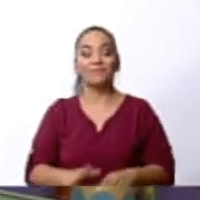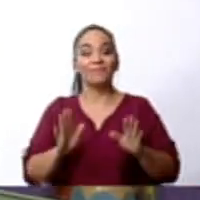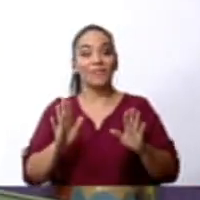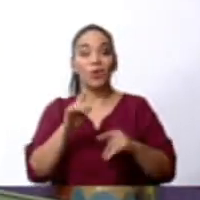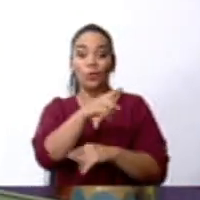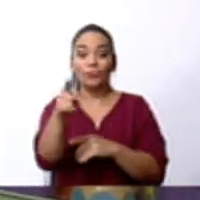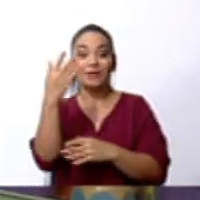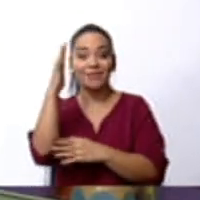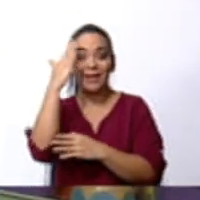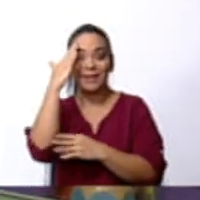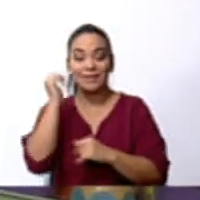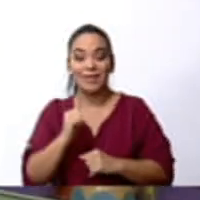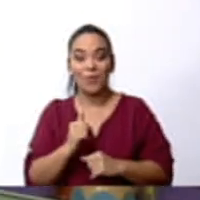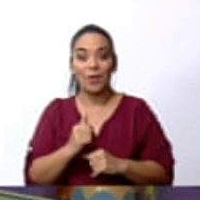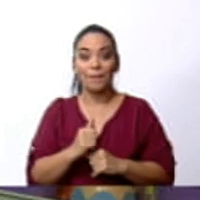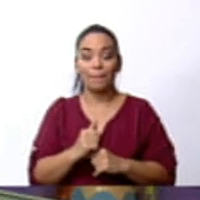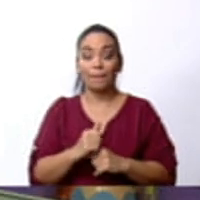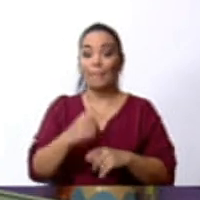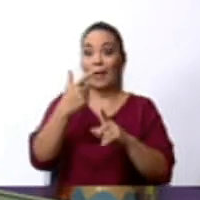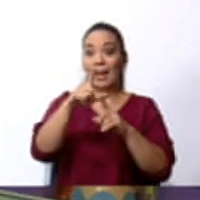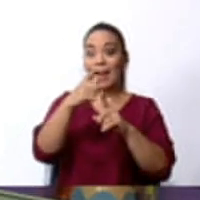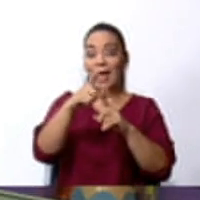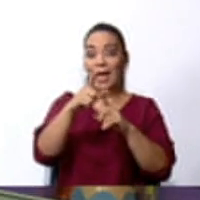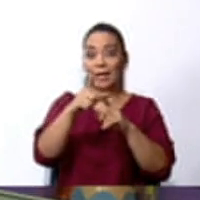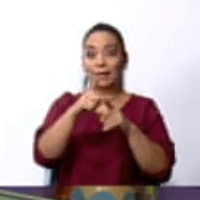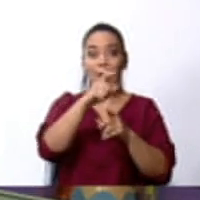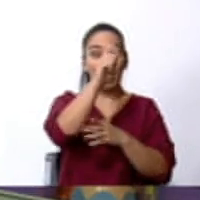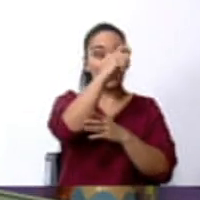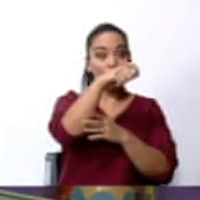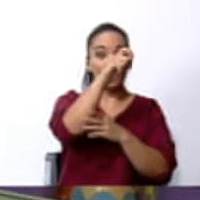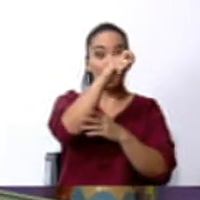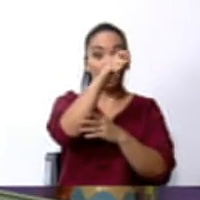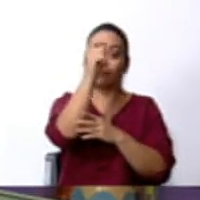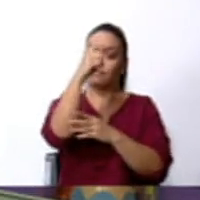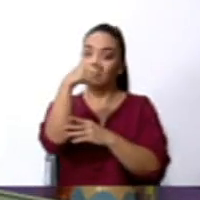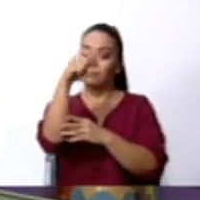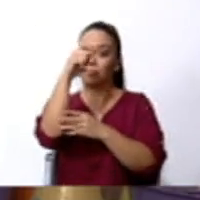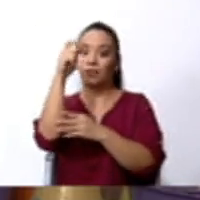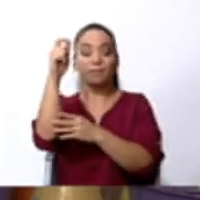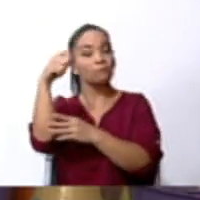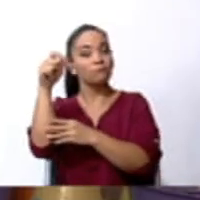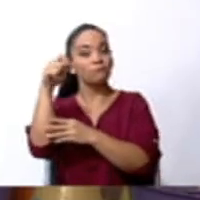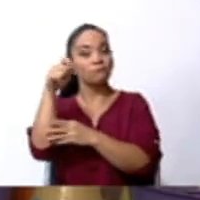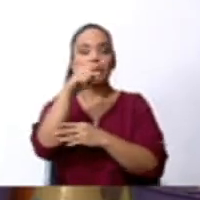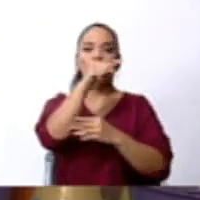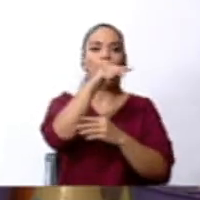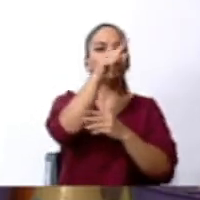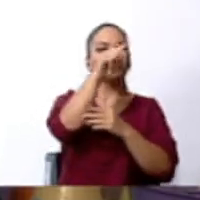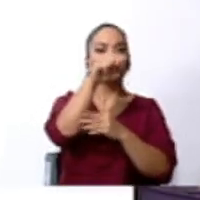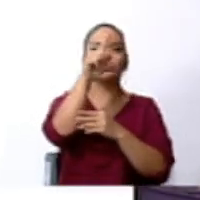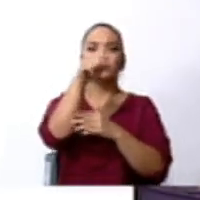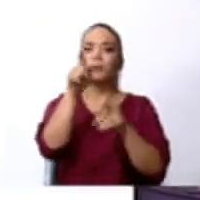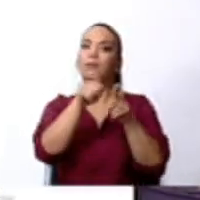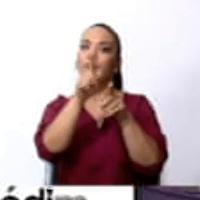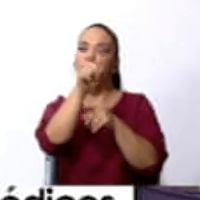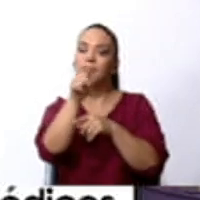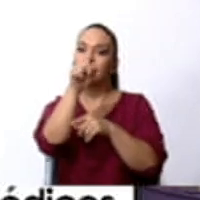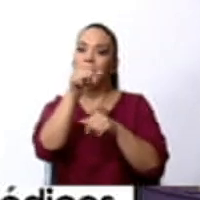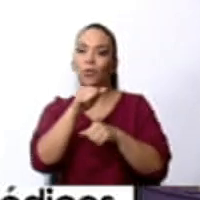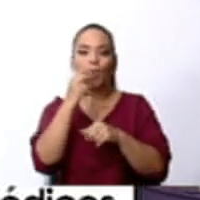Ustedes ya saben que la letra imprenta está formada por líneas rectas y círculos. Es la letra que vemos en los